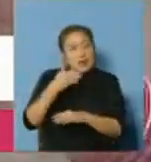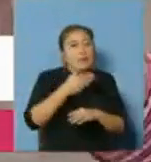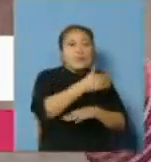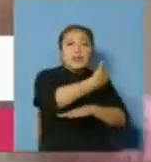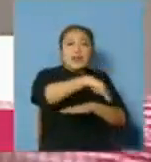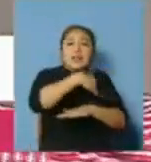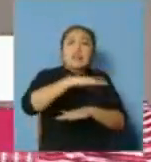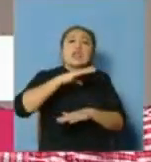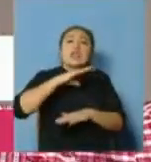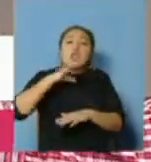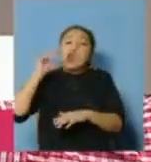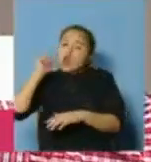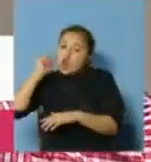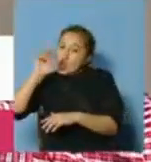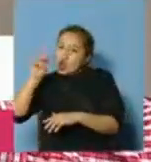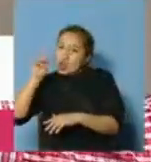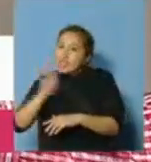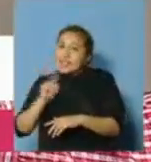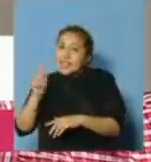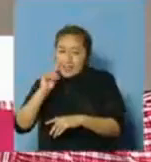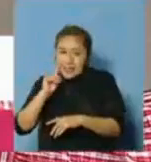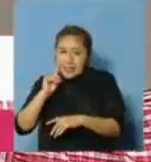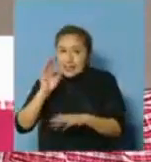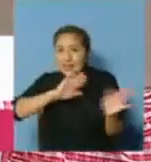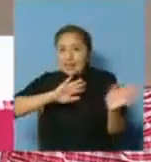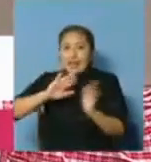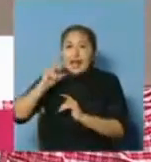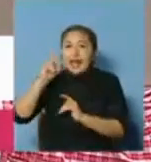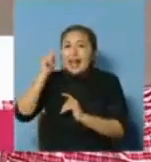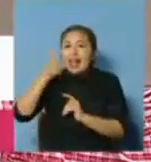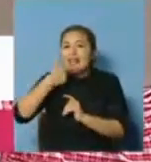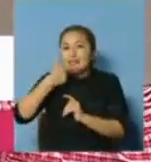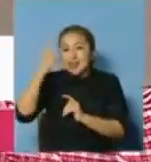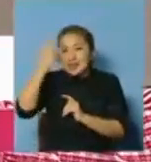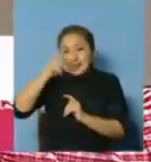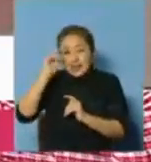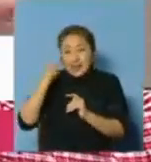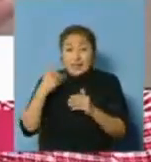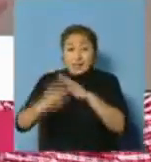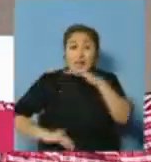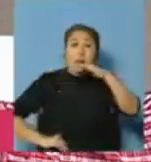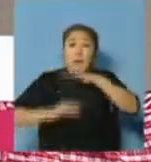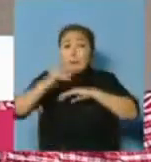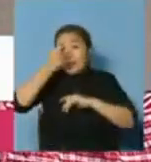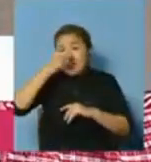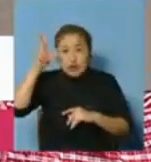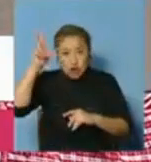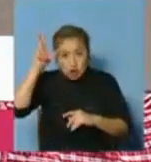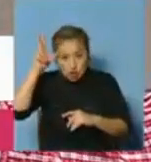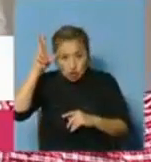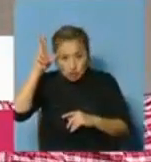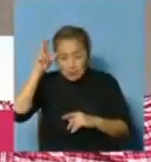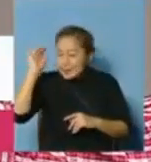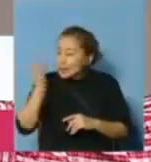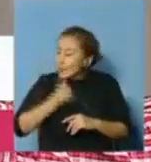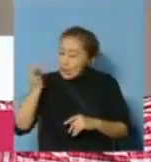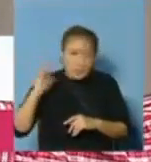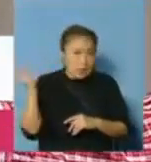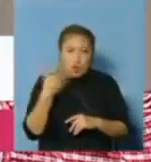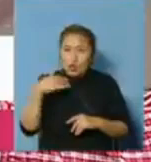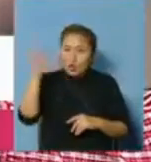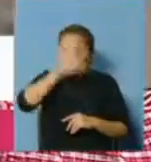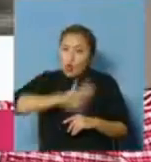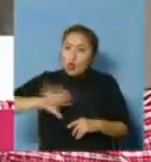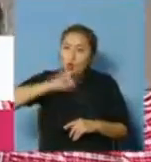las heras en la dirección exactamente nosotros hay en este momento el límite del 28 en toda la provincia